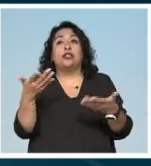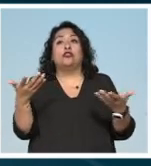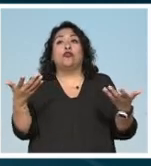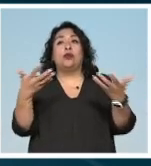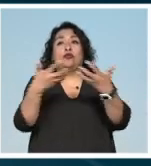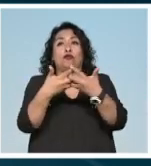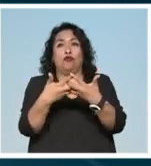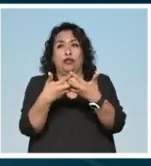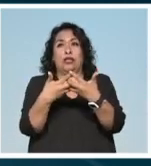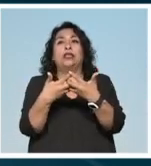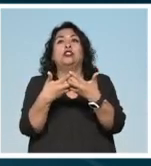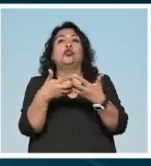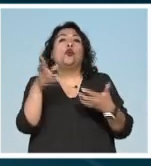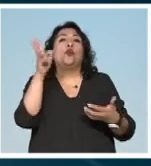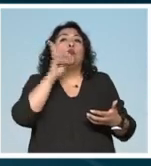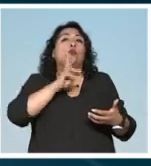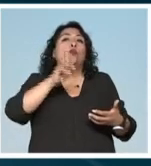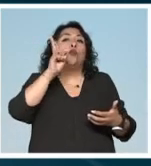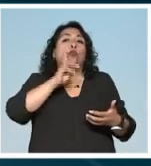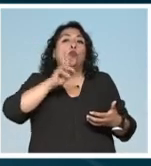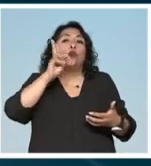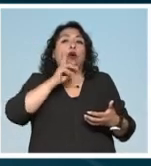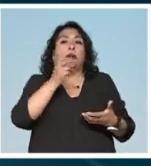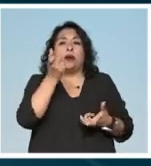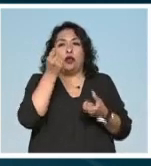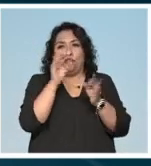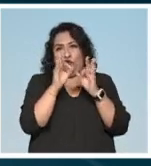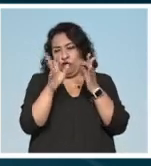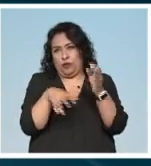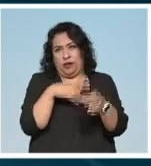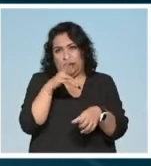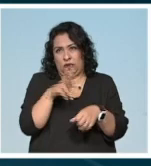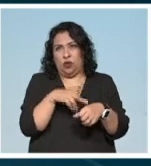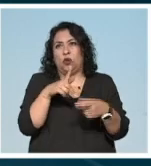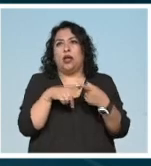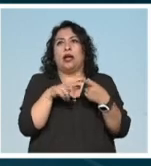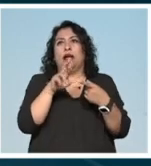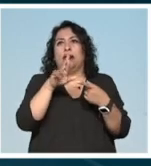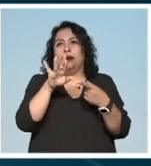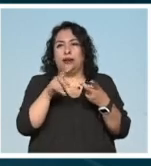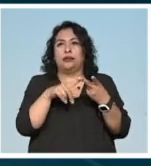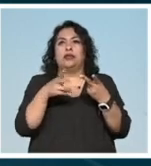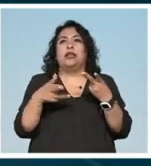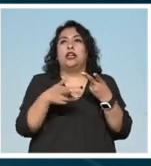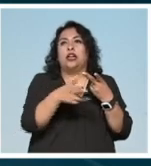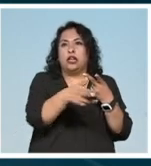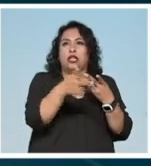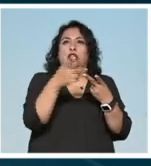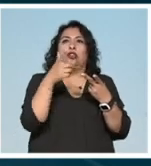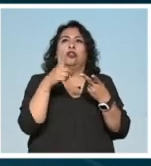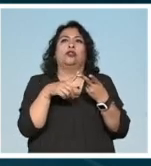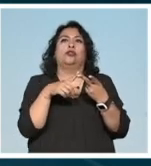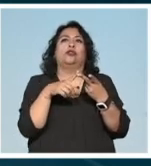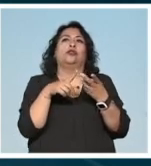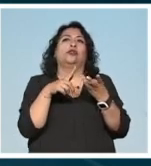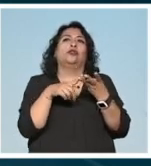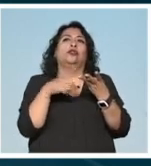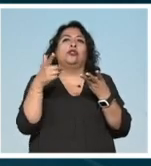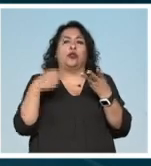bifurcación que experimentan algunas formas naturales como las raíces, los ríos, el